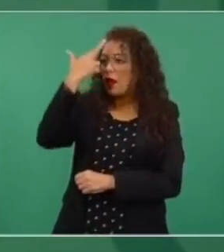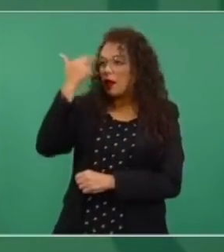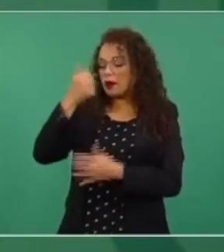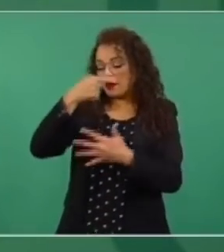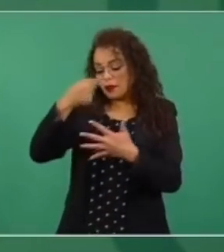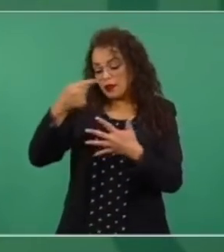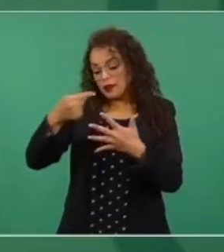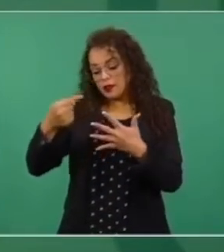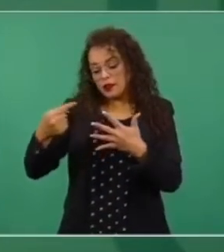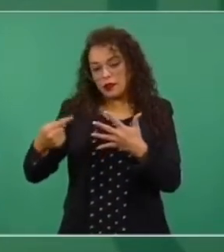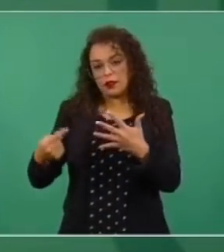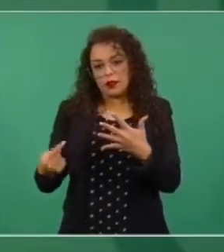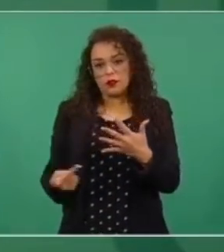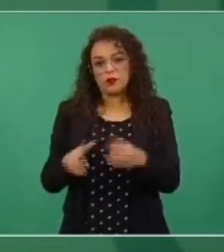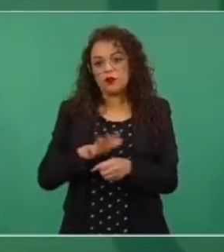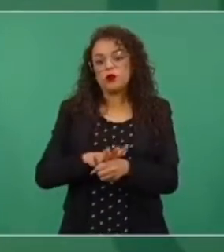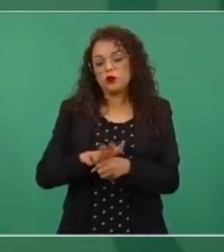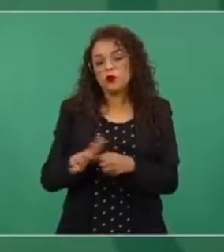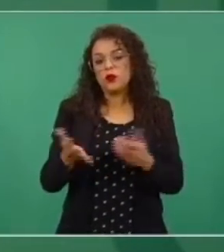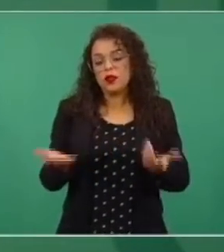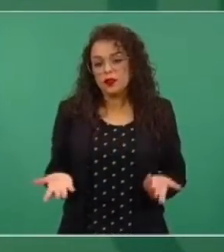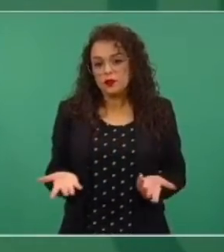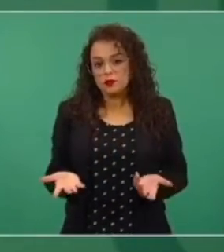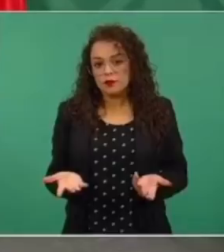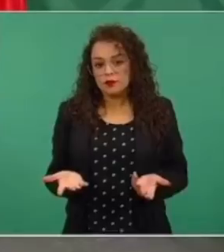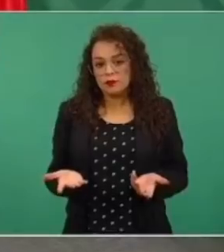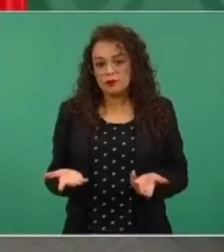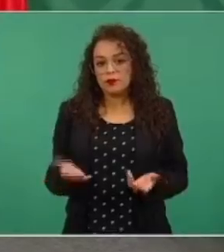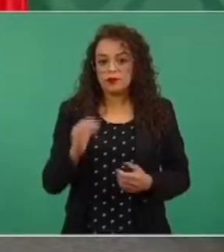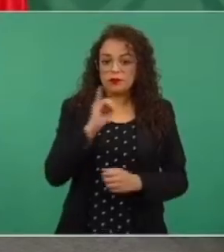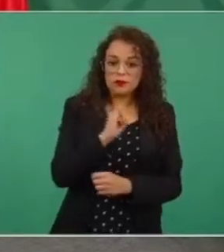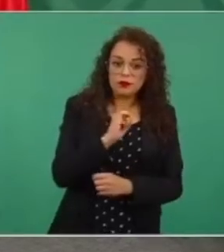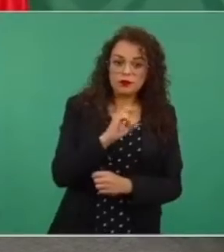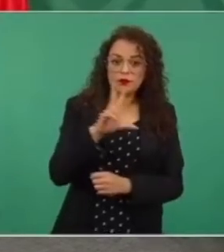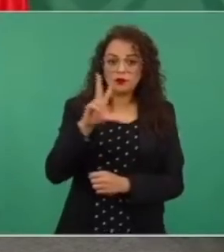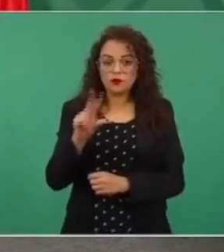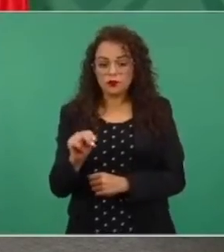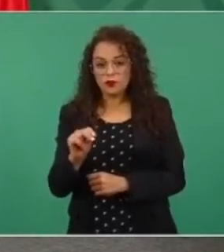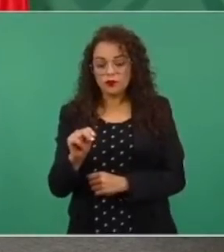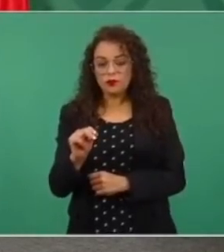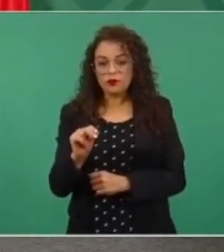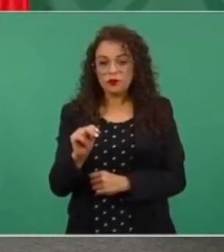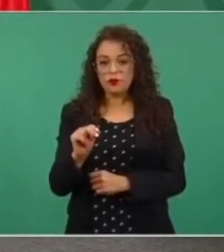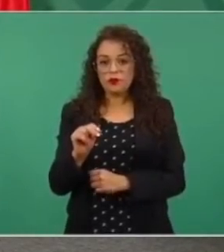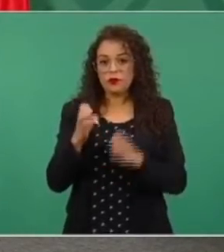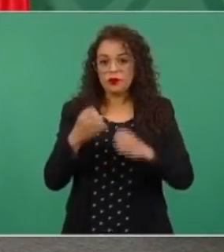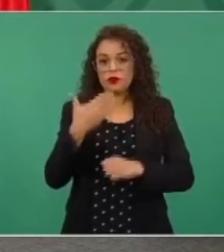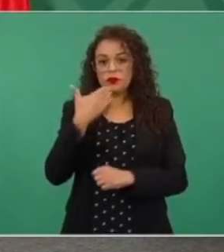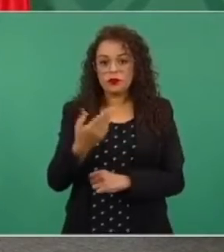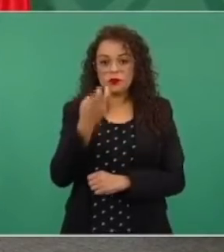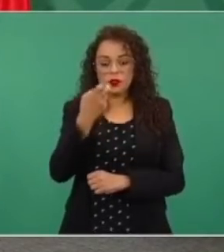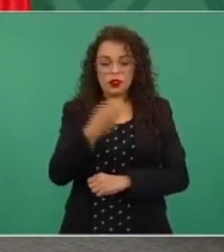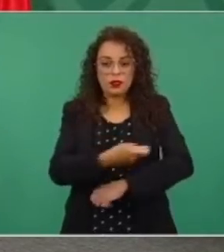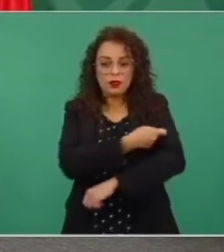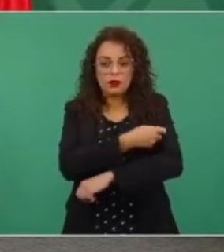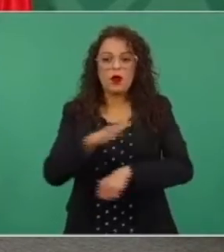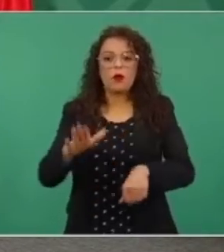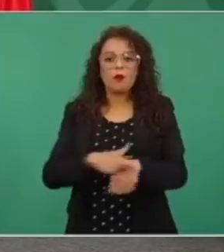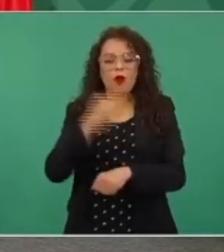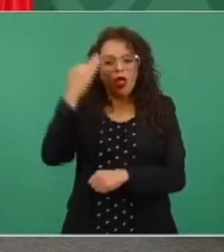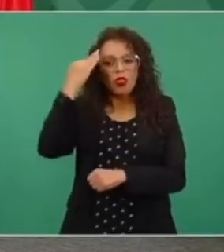de que no son aptas o convenientes esas vacunas. ¿Por qué tanta